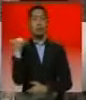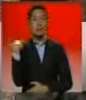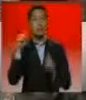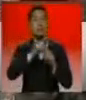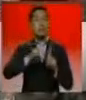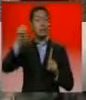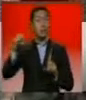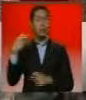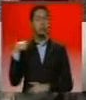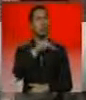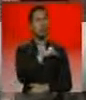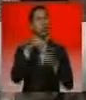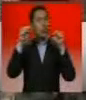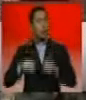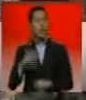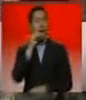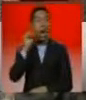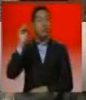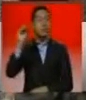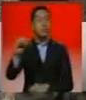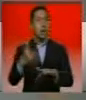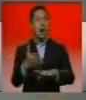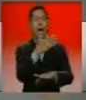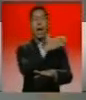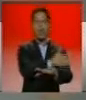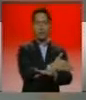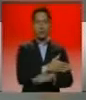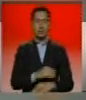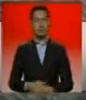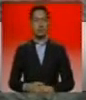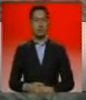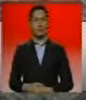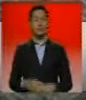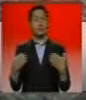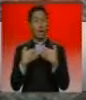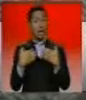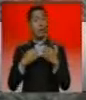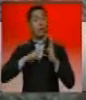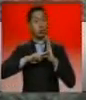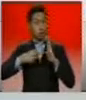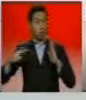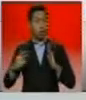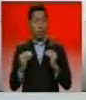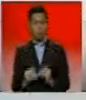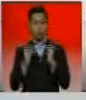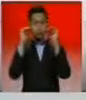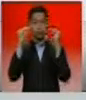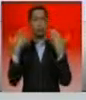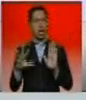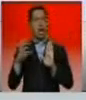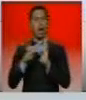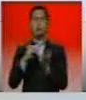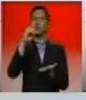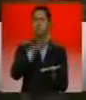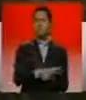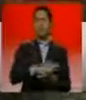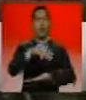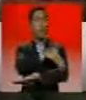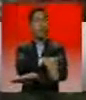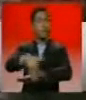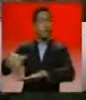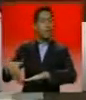permita advertir a tiempo a las poblaciones. Los equipos de alta tecnología ya han sido instalados en el perfil costanero del país y